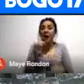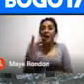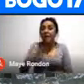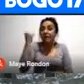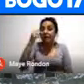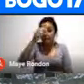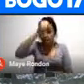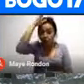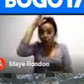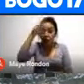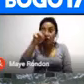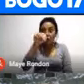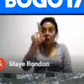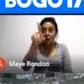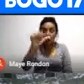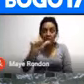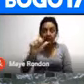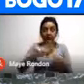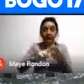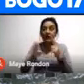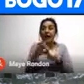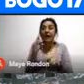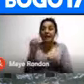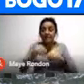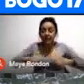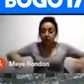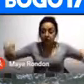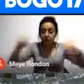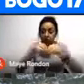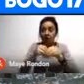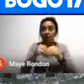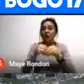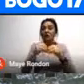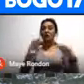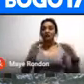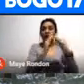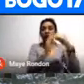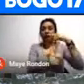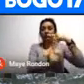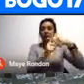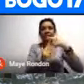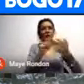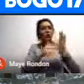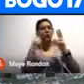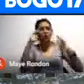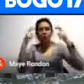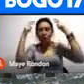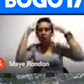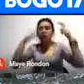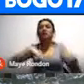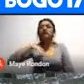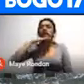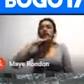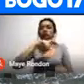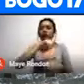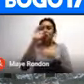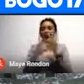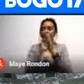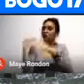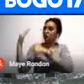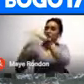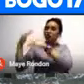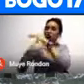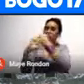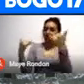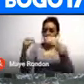muiscas Mediante la localización De sus poblados Y sus templos Manifiesta un gran conocimiento Del cosmos El cielo puesto sobre